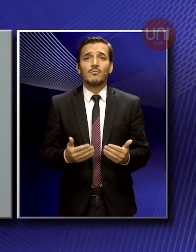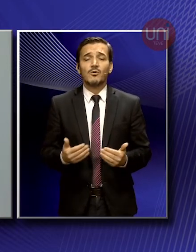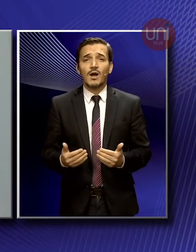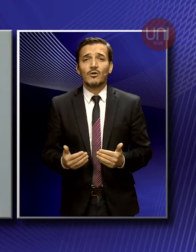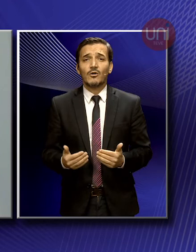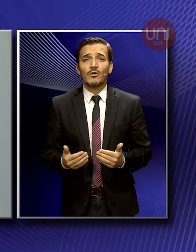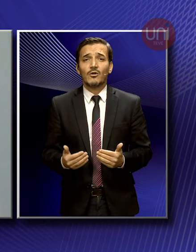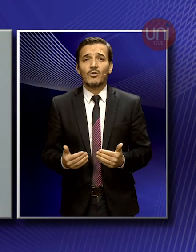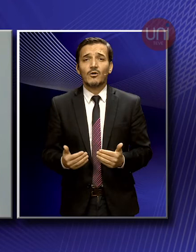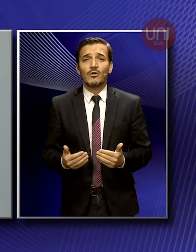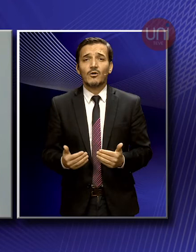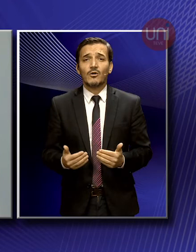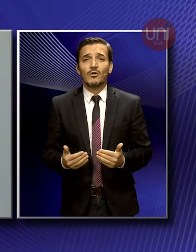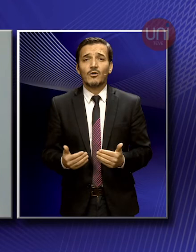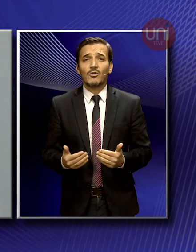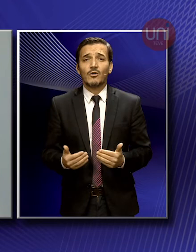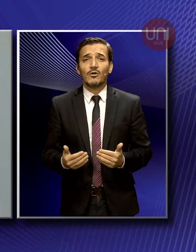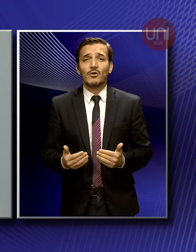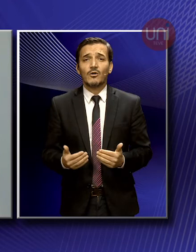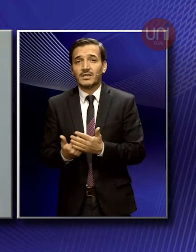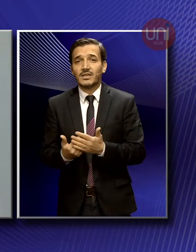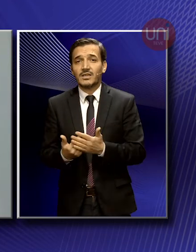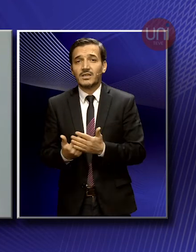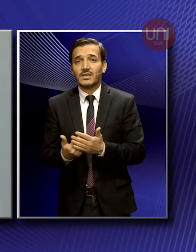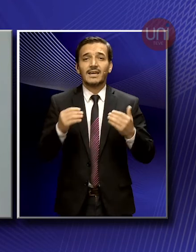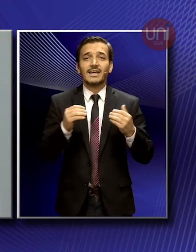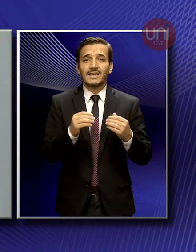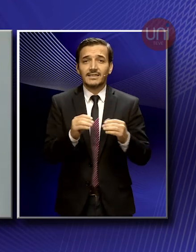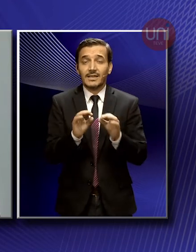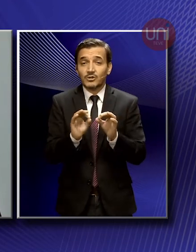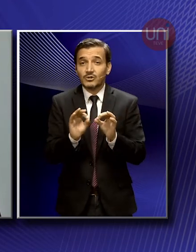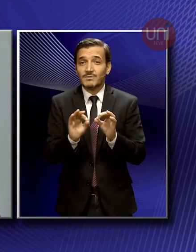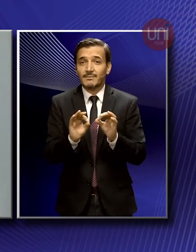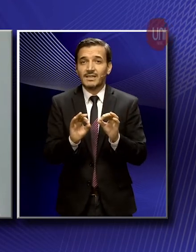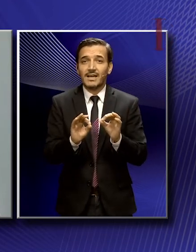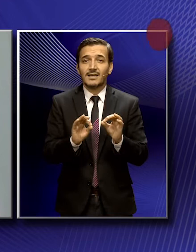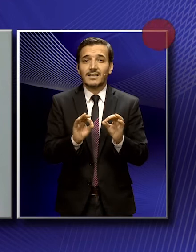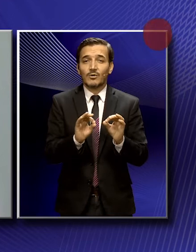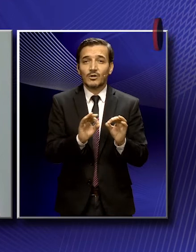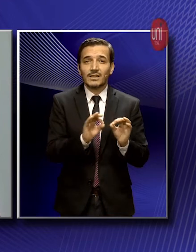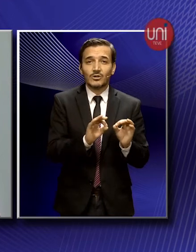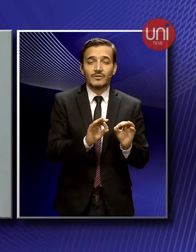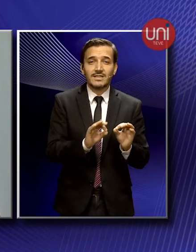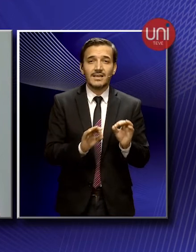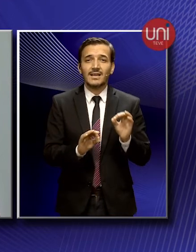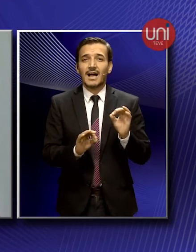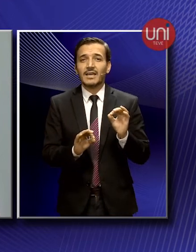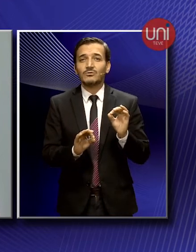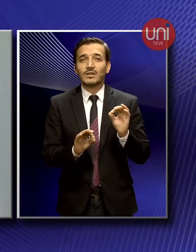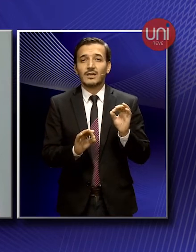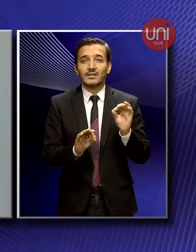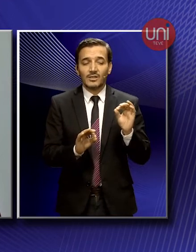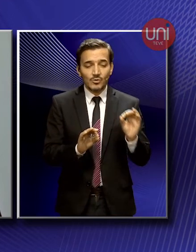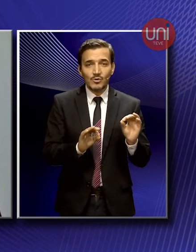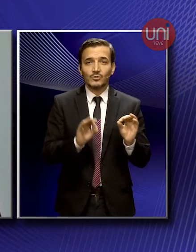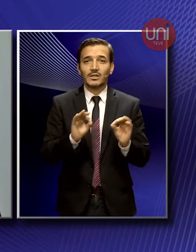muy bajo, no se quieren vacunar, hay muchos rusos que no se quieren vacunar. En Argentina, nosotros en Villa María, de acuerdo al dato oficial, hay